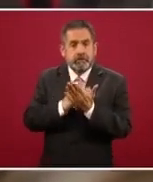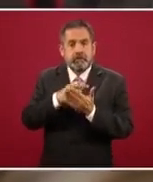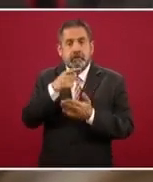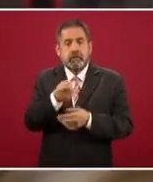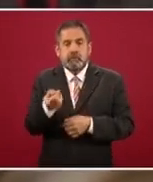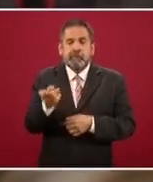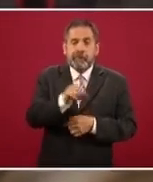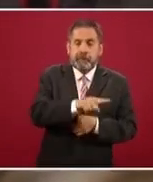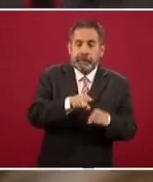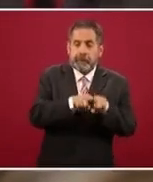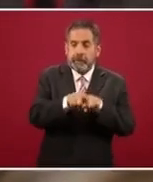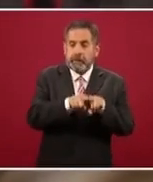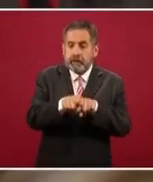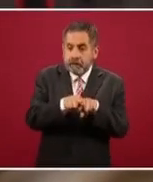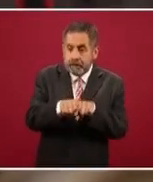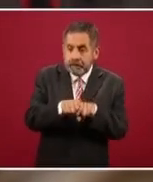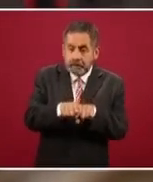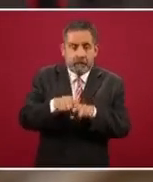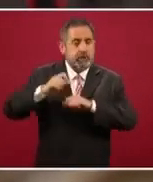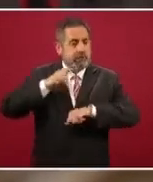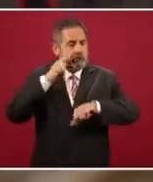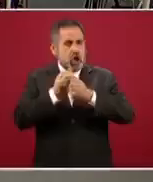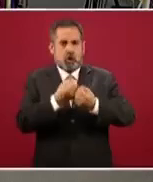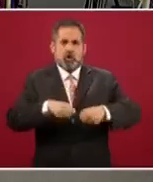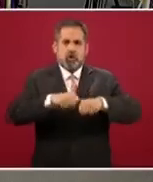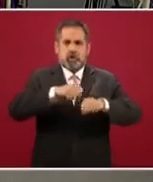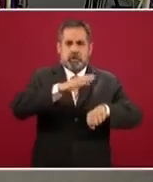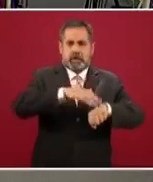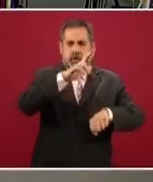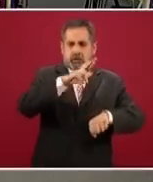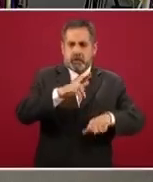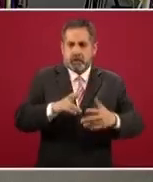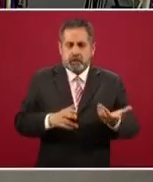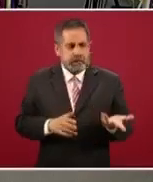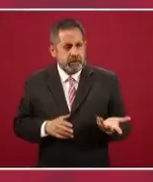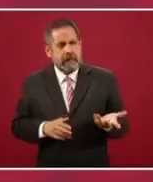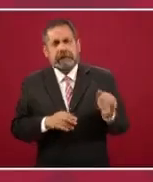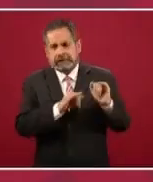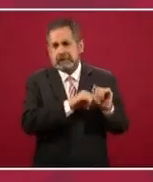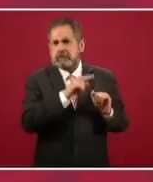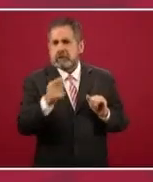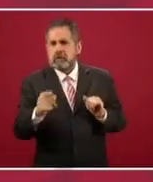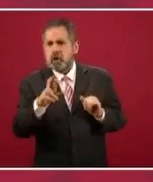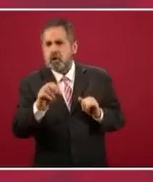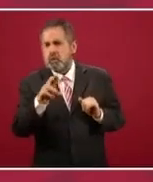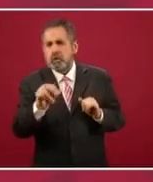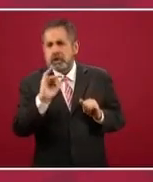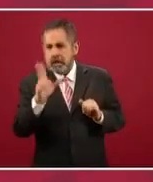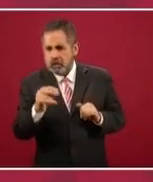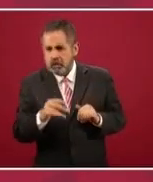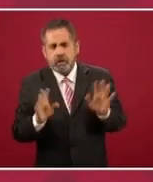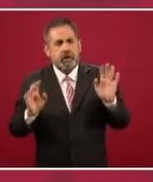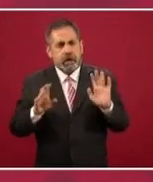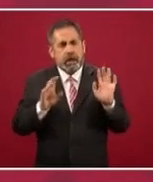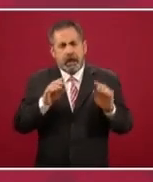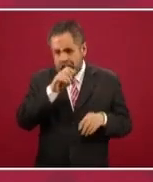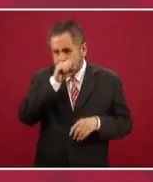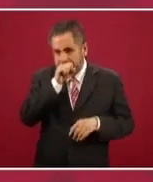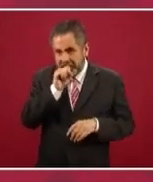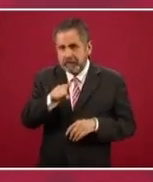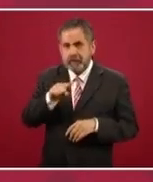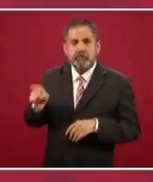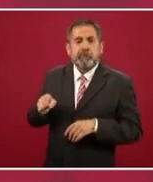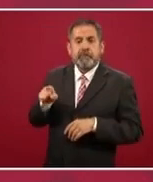su hermano quedó como socio mayoritario. Pero él ya no está en eso y va a investigar